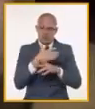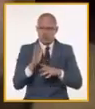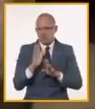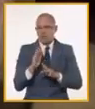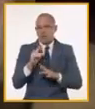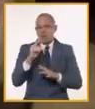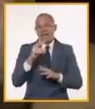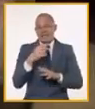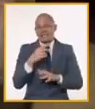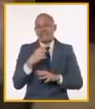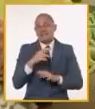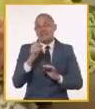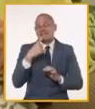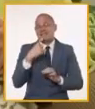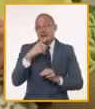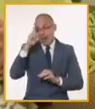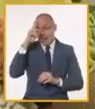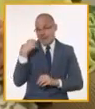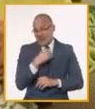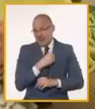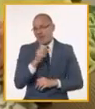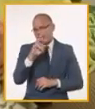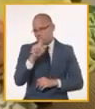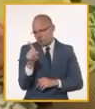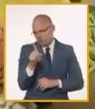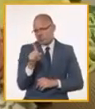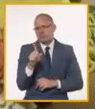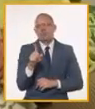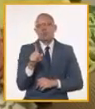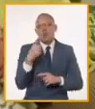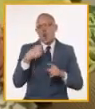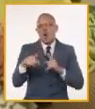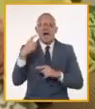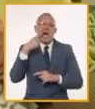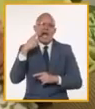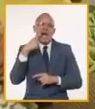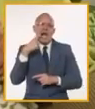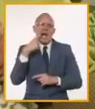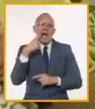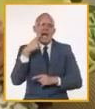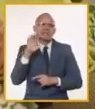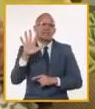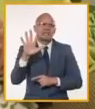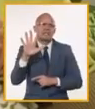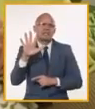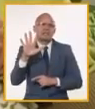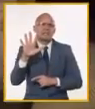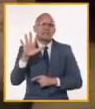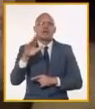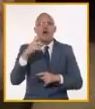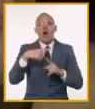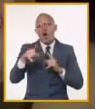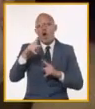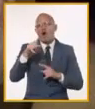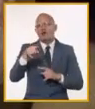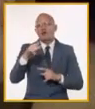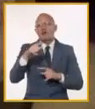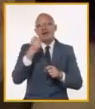final llegué a tener 21. Y doctores en farmacia, y estudiantes dentistas de como medicina. 5, doctores en farmacia